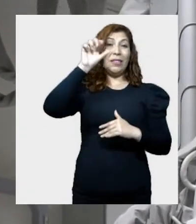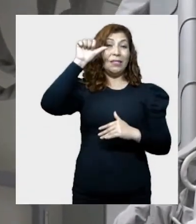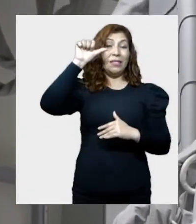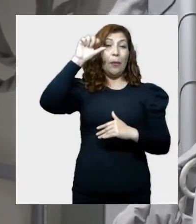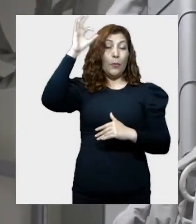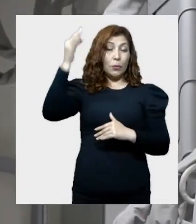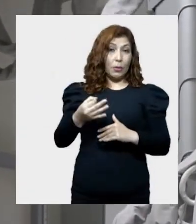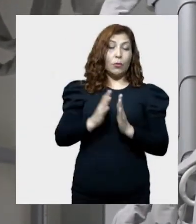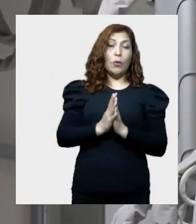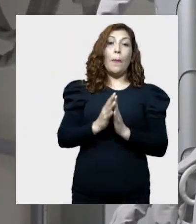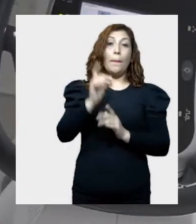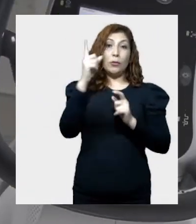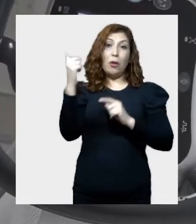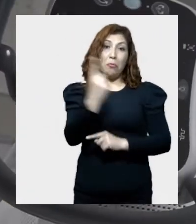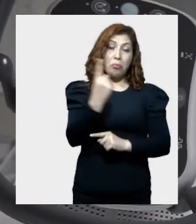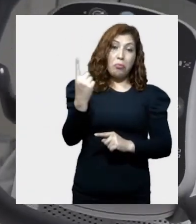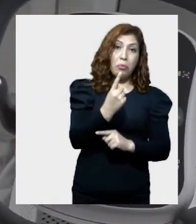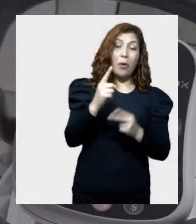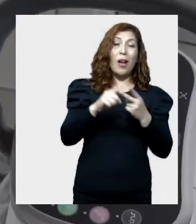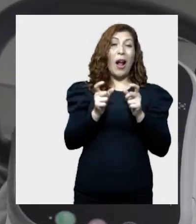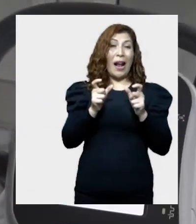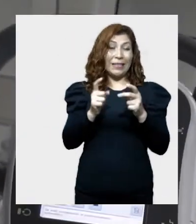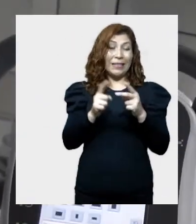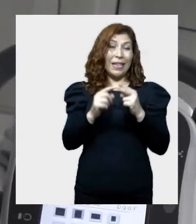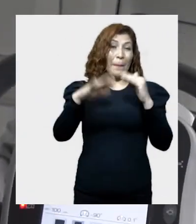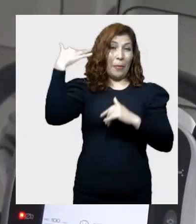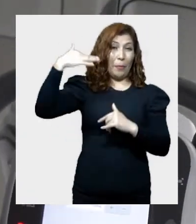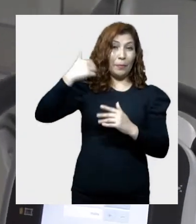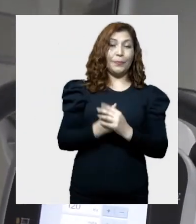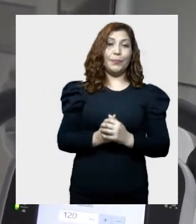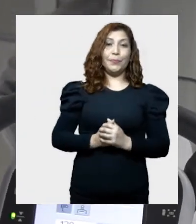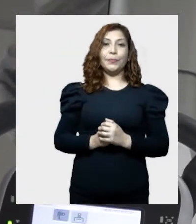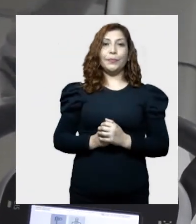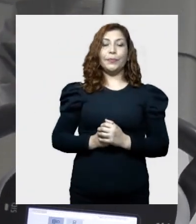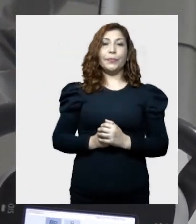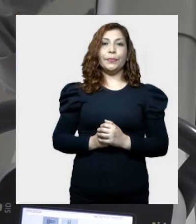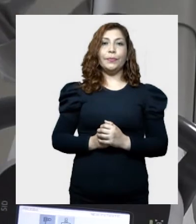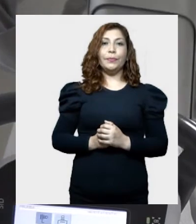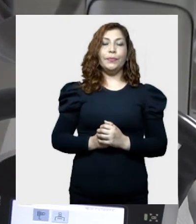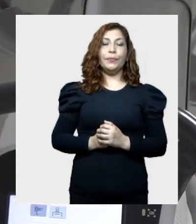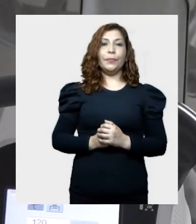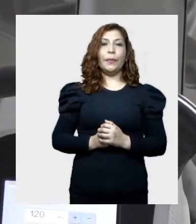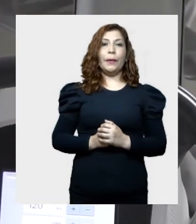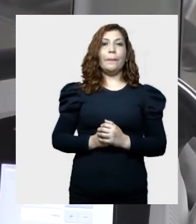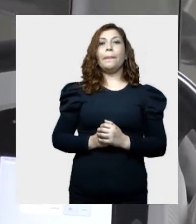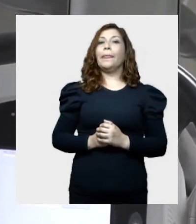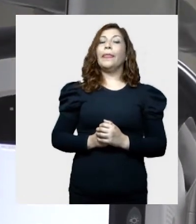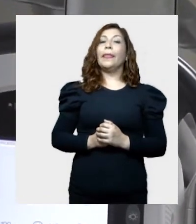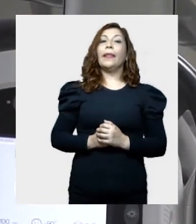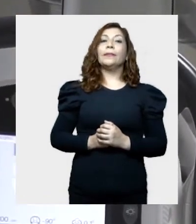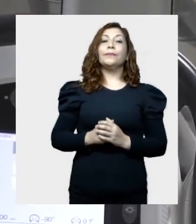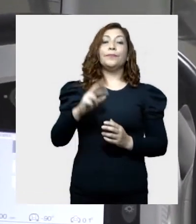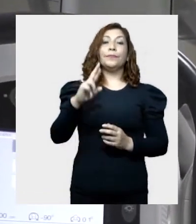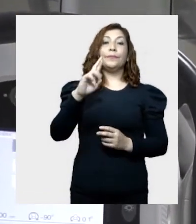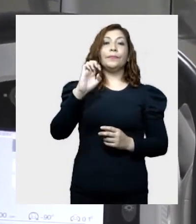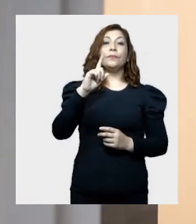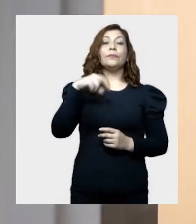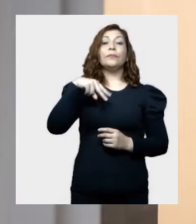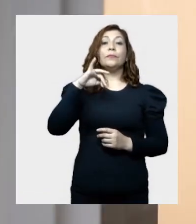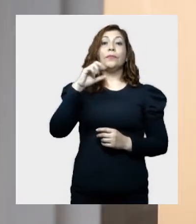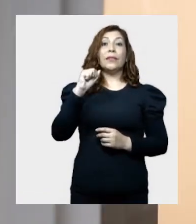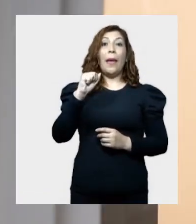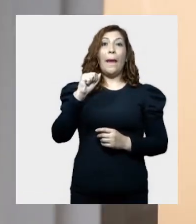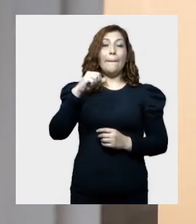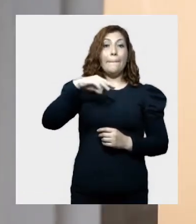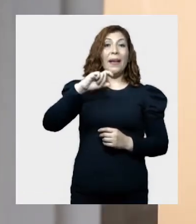usuarios ambulatorios oncológicos prioritarios. Con relación a la producción de resonancia magnética, logramos aumentar